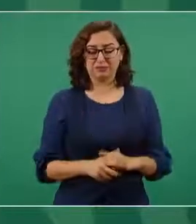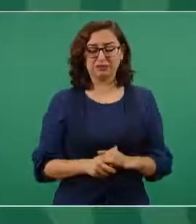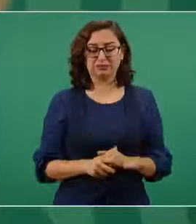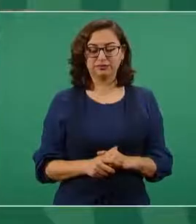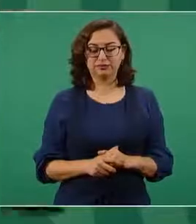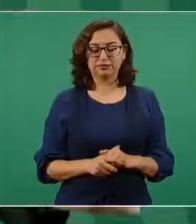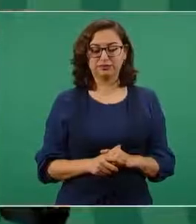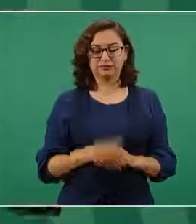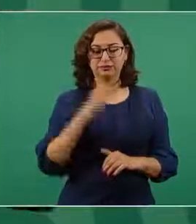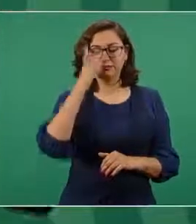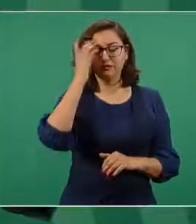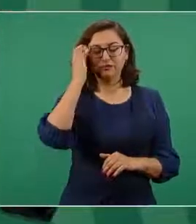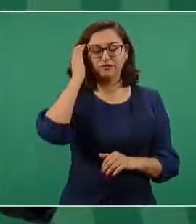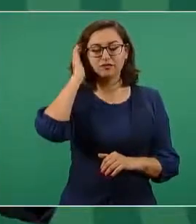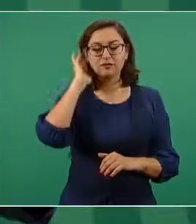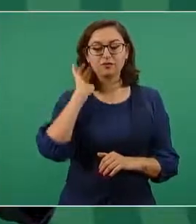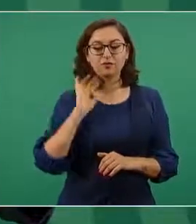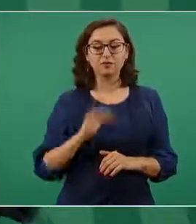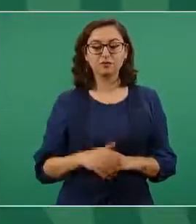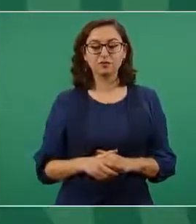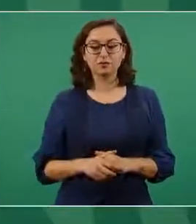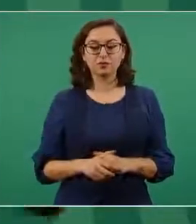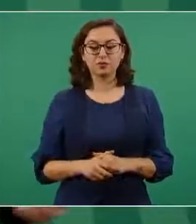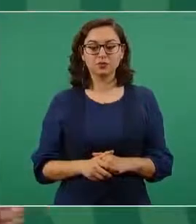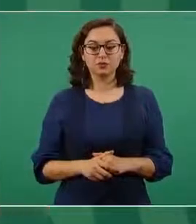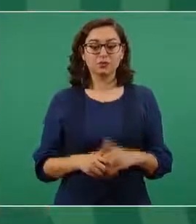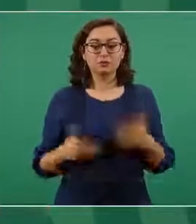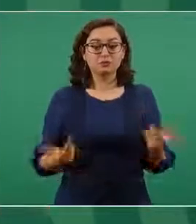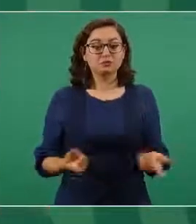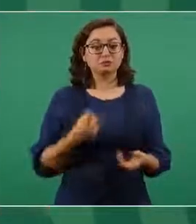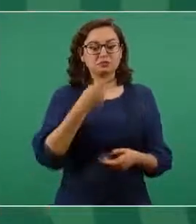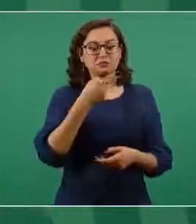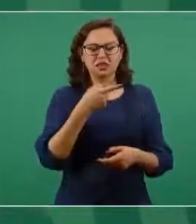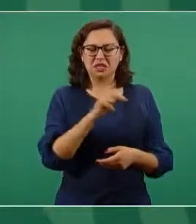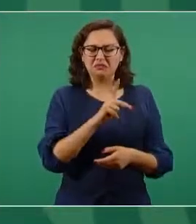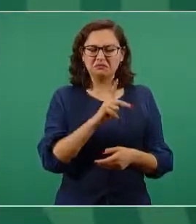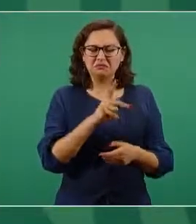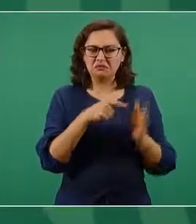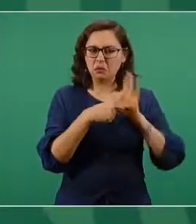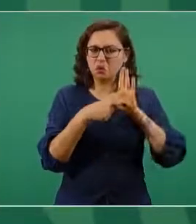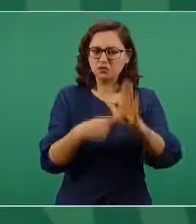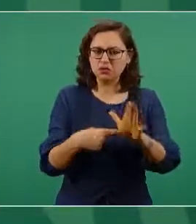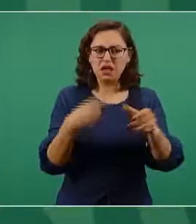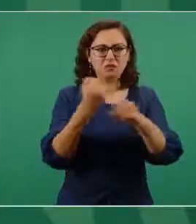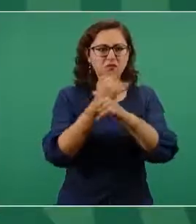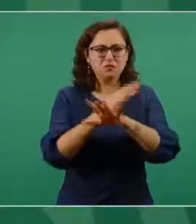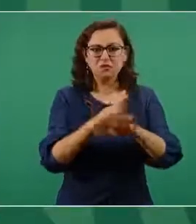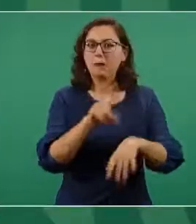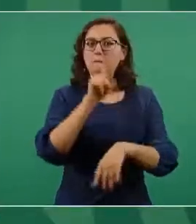que no cumple ni siquiera con su función.